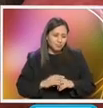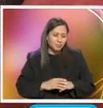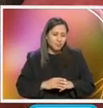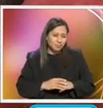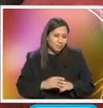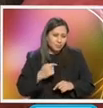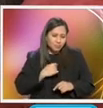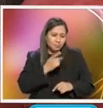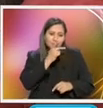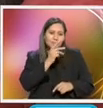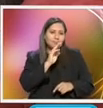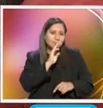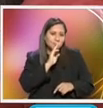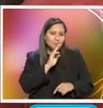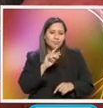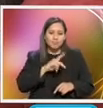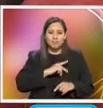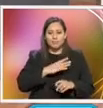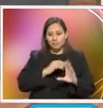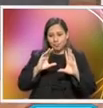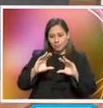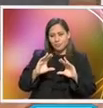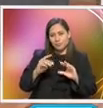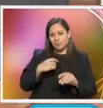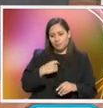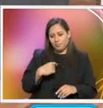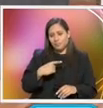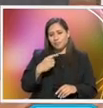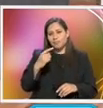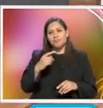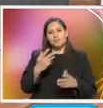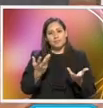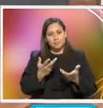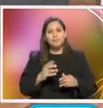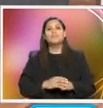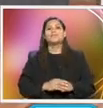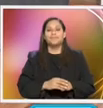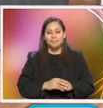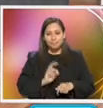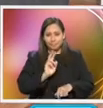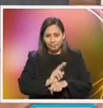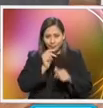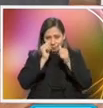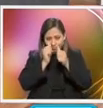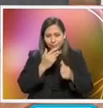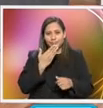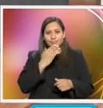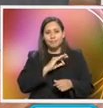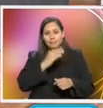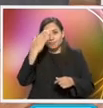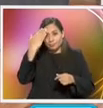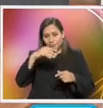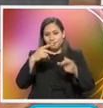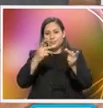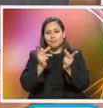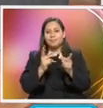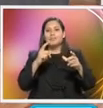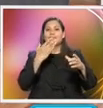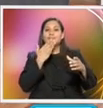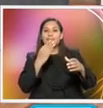nosotros como madres de familia podemos en nuestros hijos y en nosotros mismos llevarlo a cabo. Hay que estar muy pendientes, Claro ya lo que sabe, sí. el plato del bien